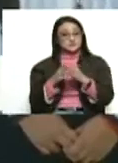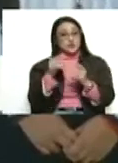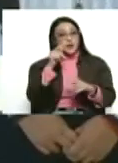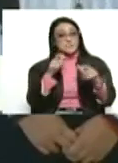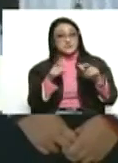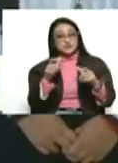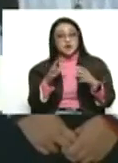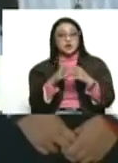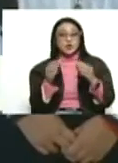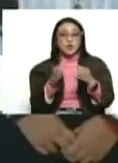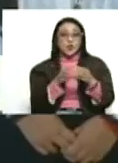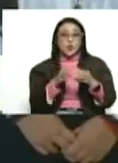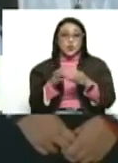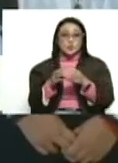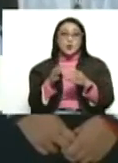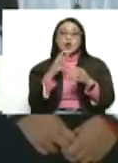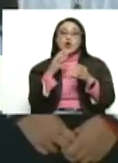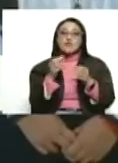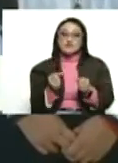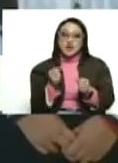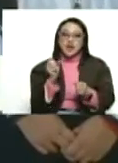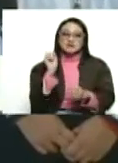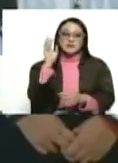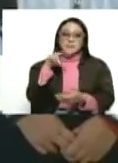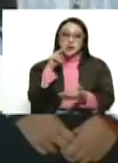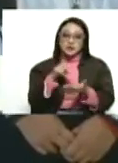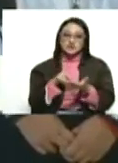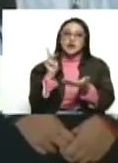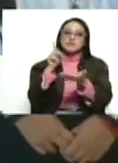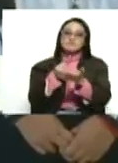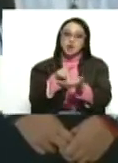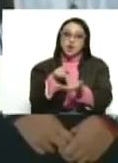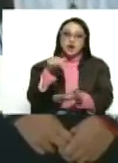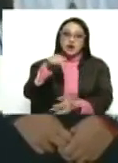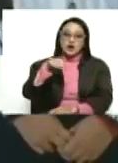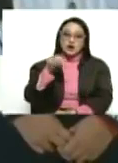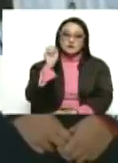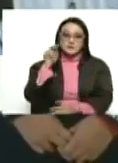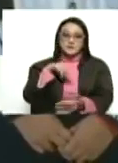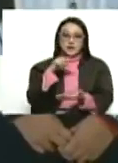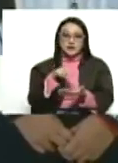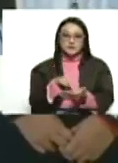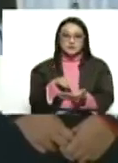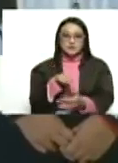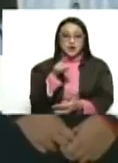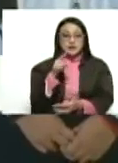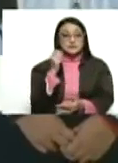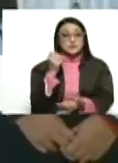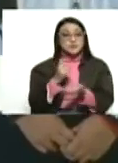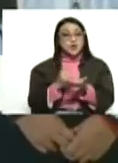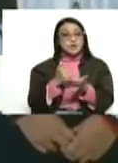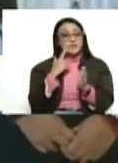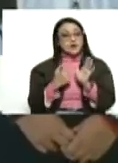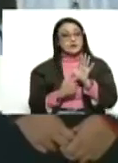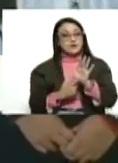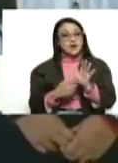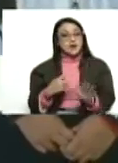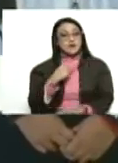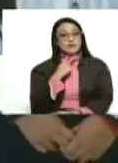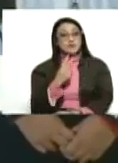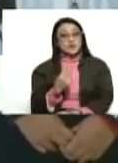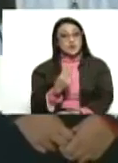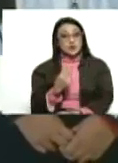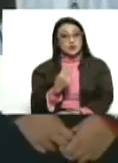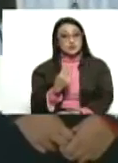todos los sectores Confía en esta asamblea acude a esta asamblea eso es esa es la gran prueba que las voces